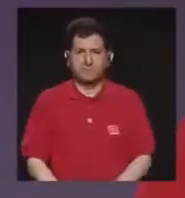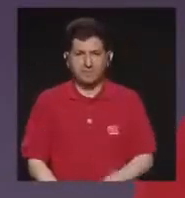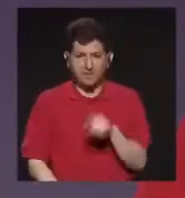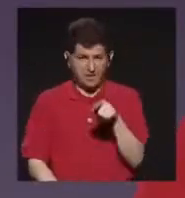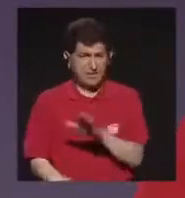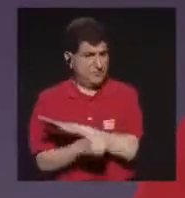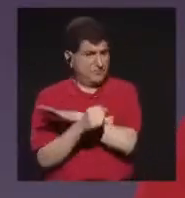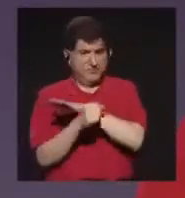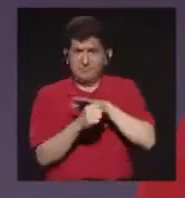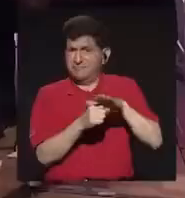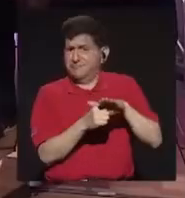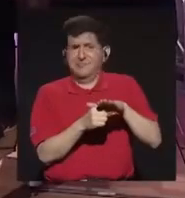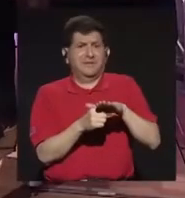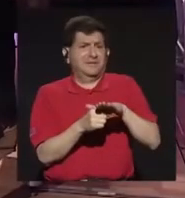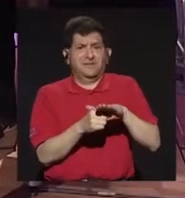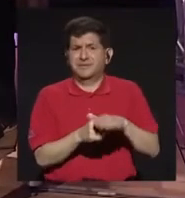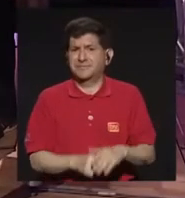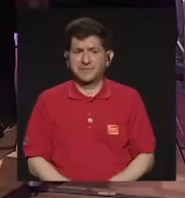es totalmente